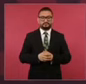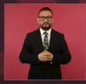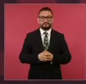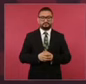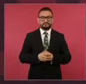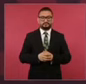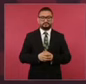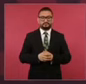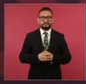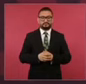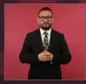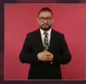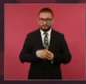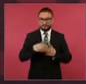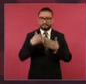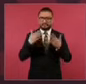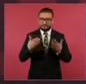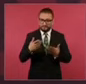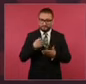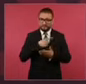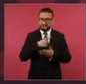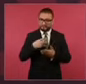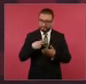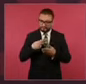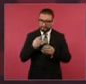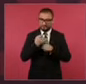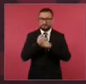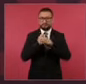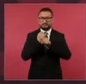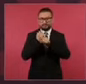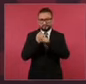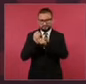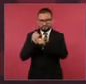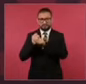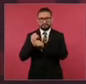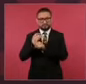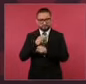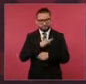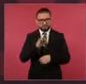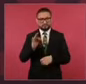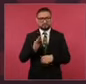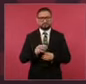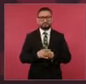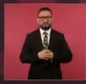Amerita, pues, una investigación.